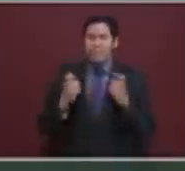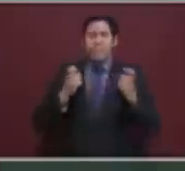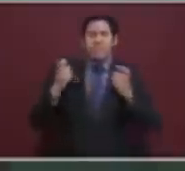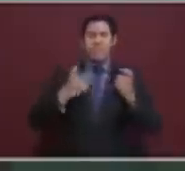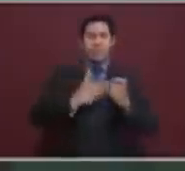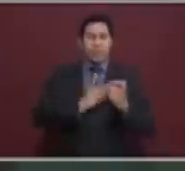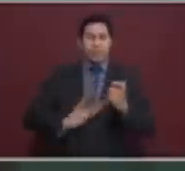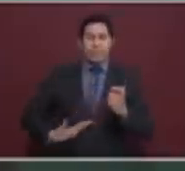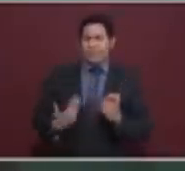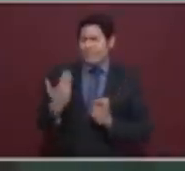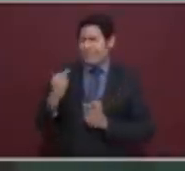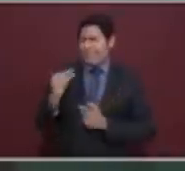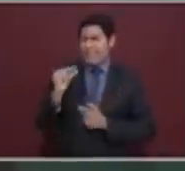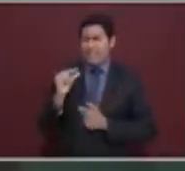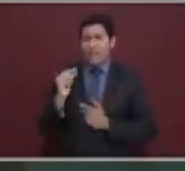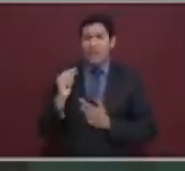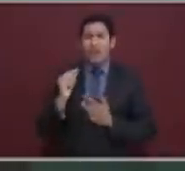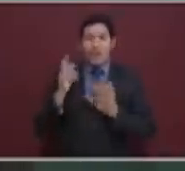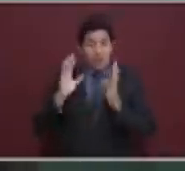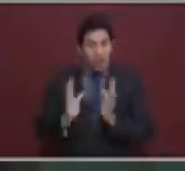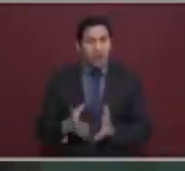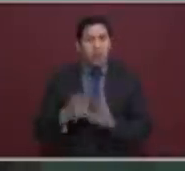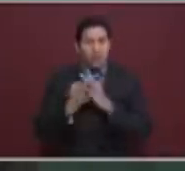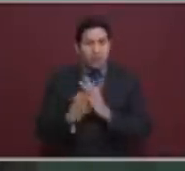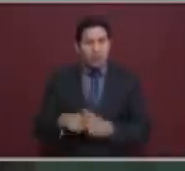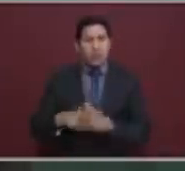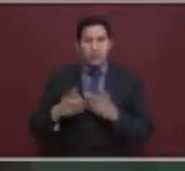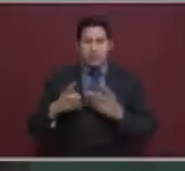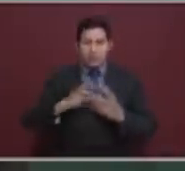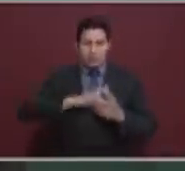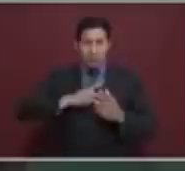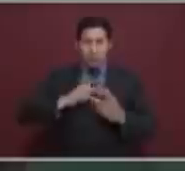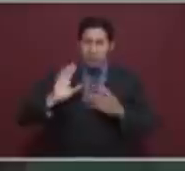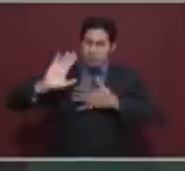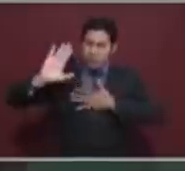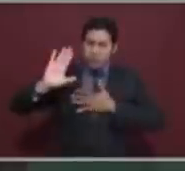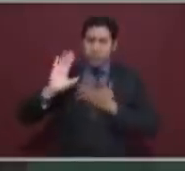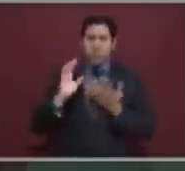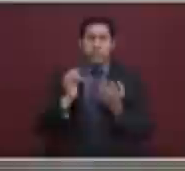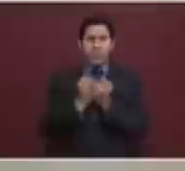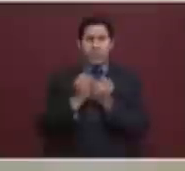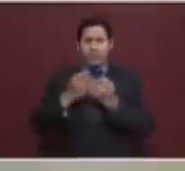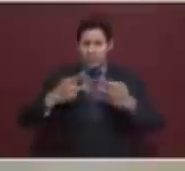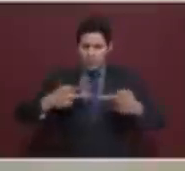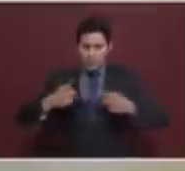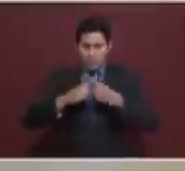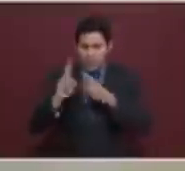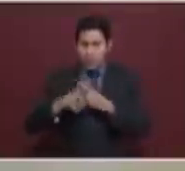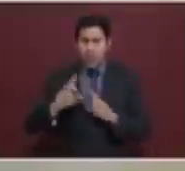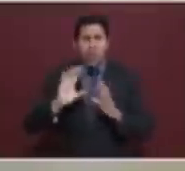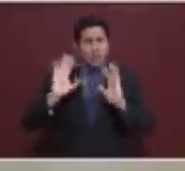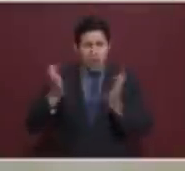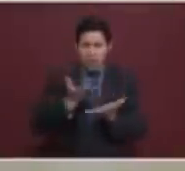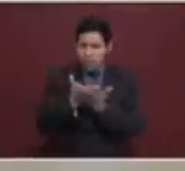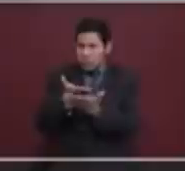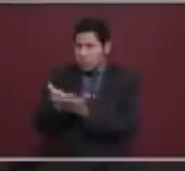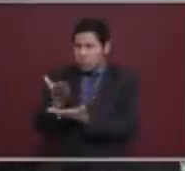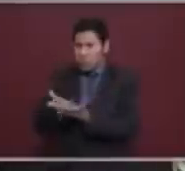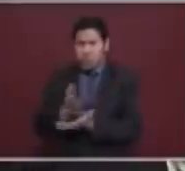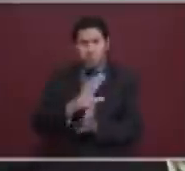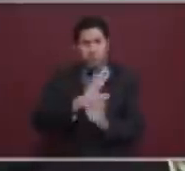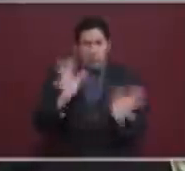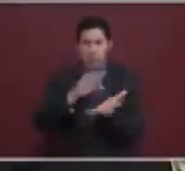se está aplicando el plan para que mejoren las cosas en la frontera